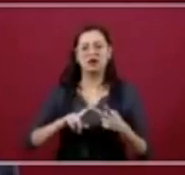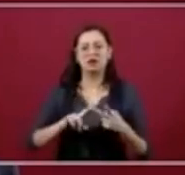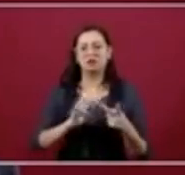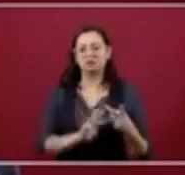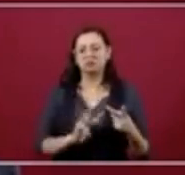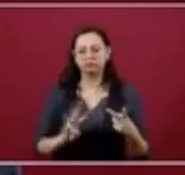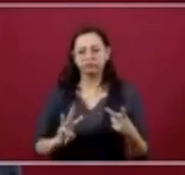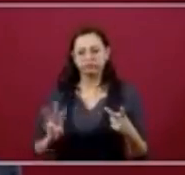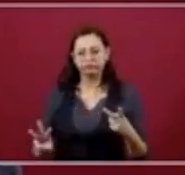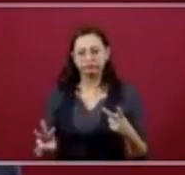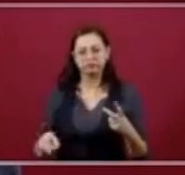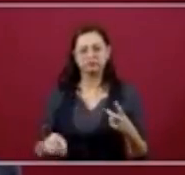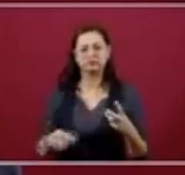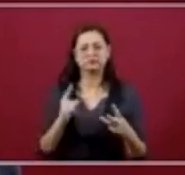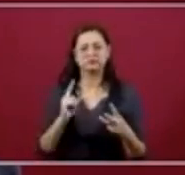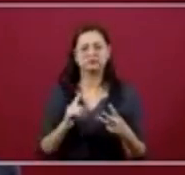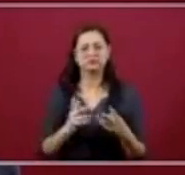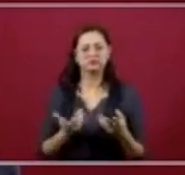portales,